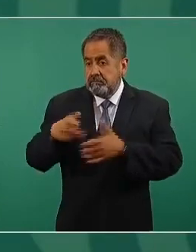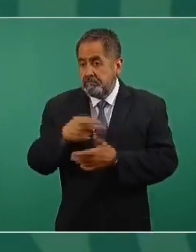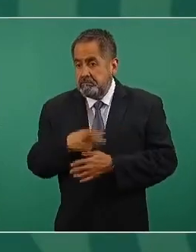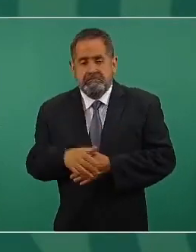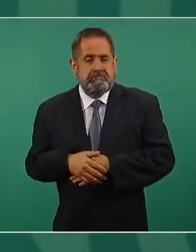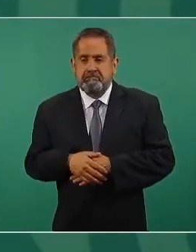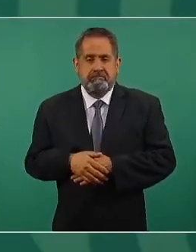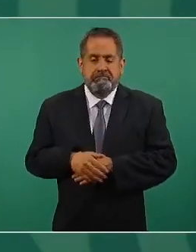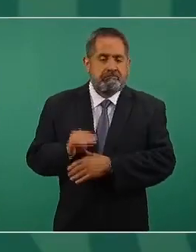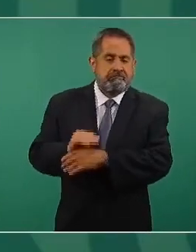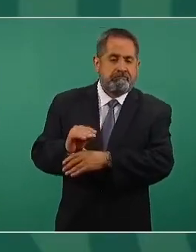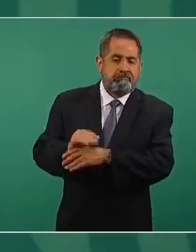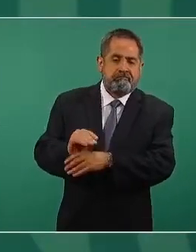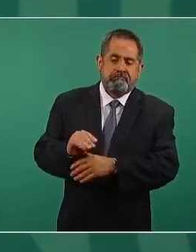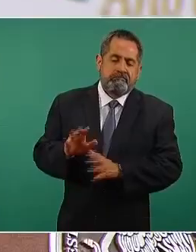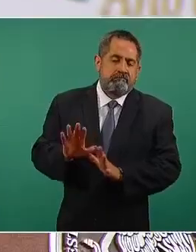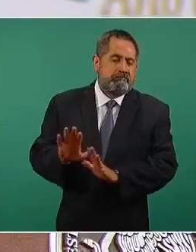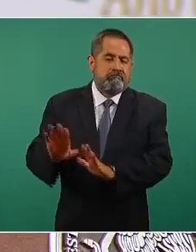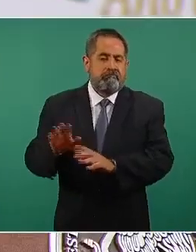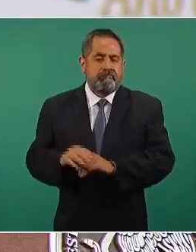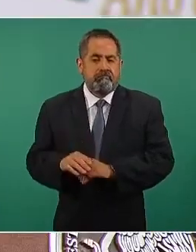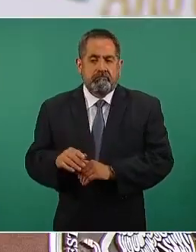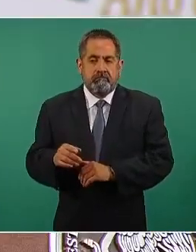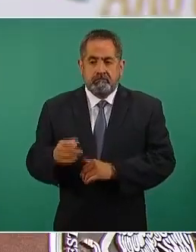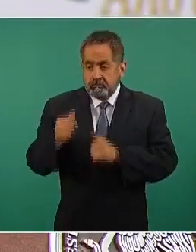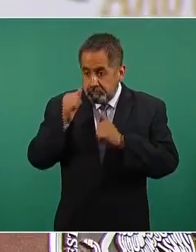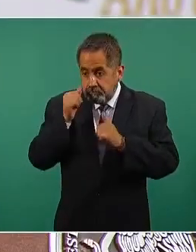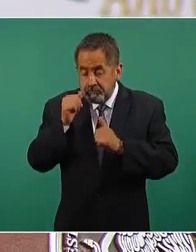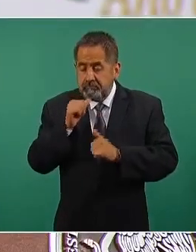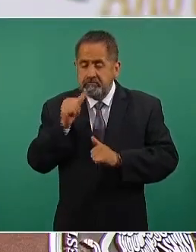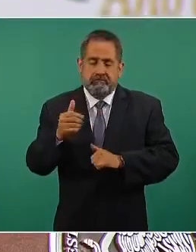no tenían voz, no eran escuchados.